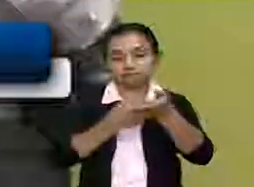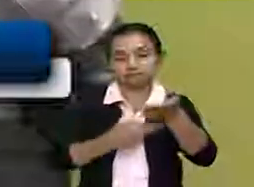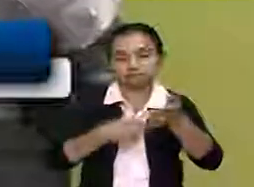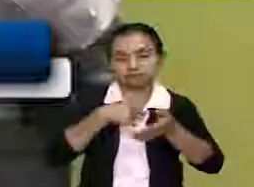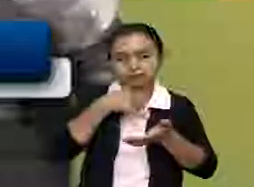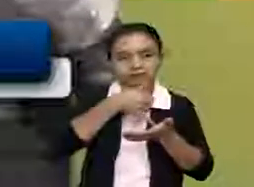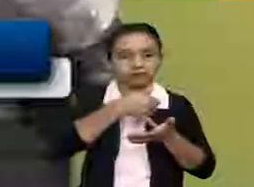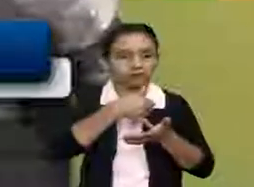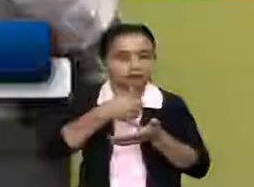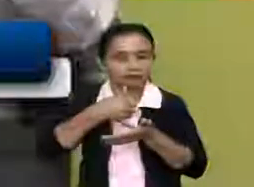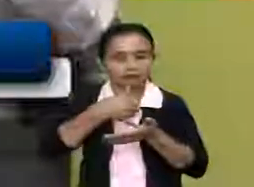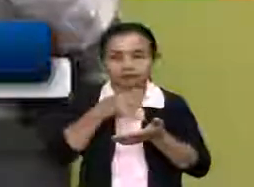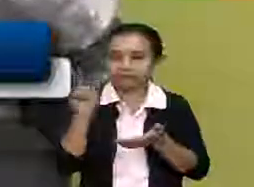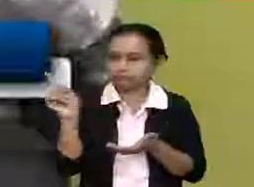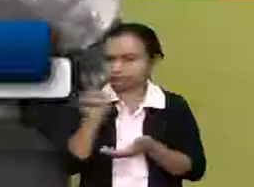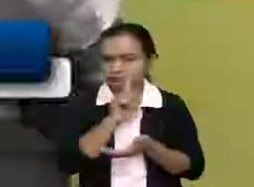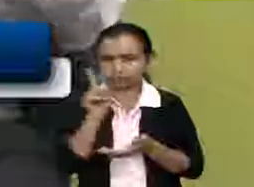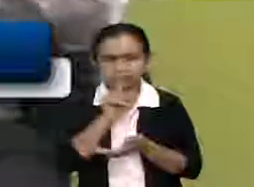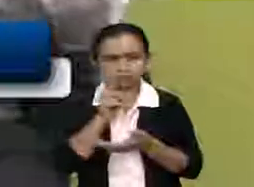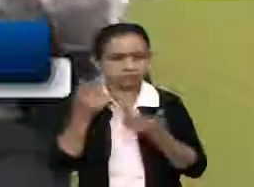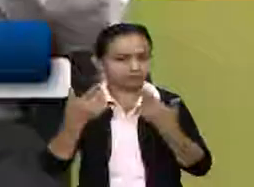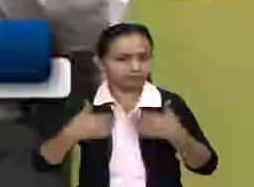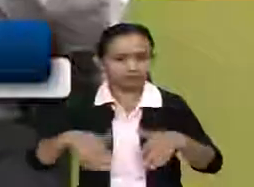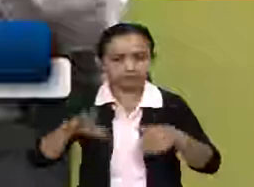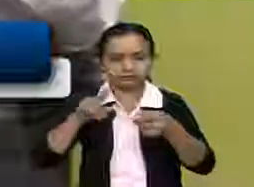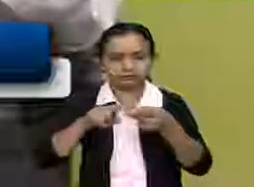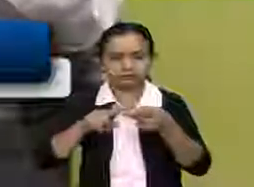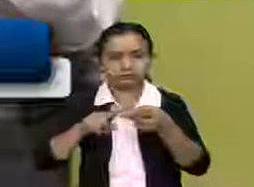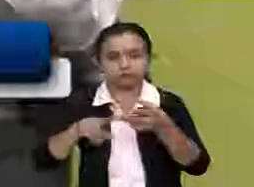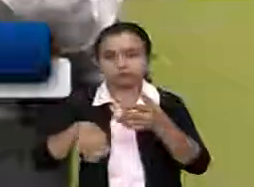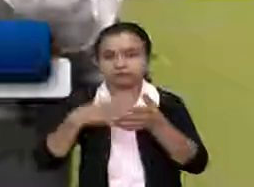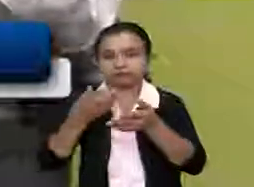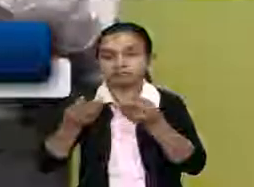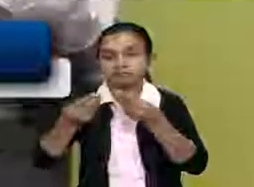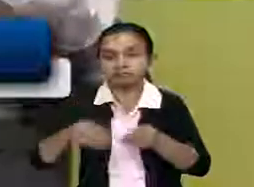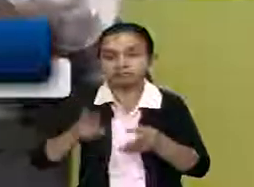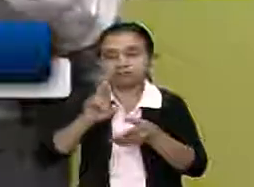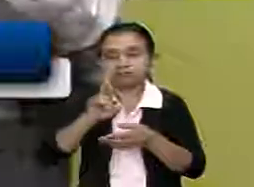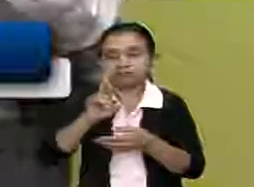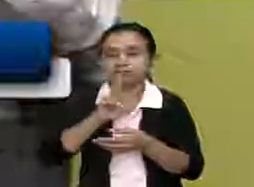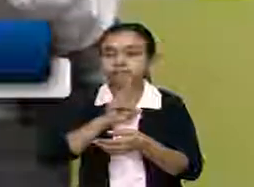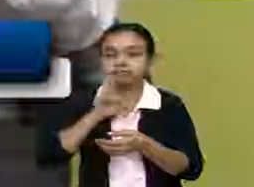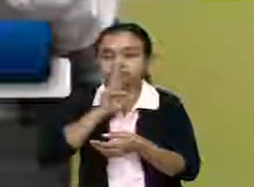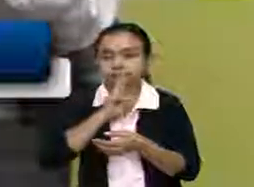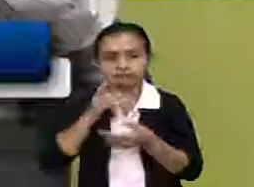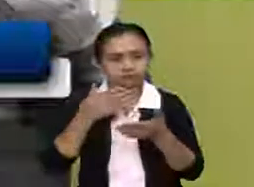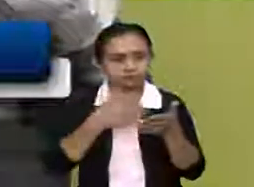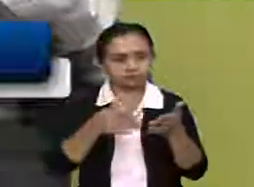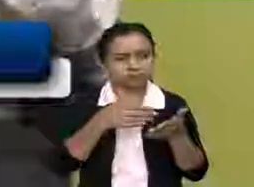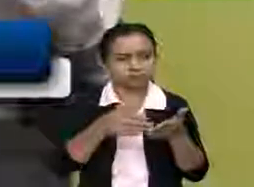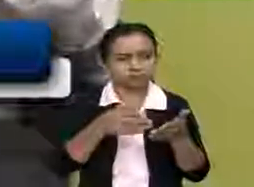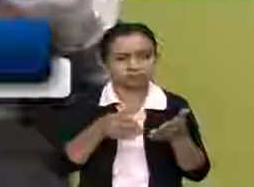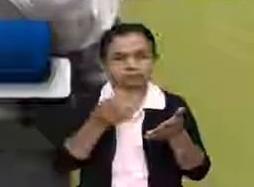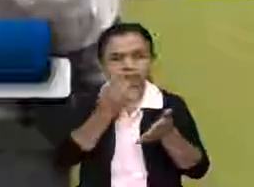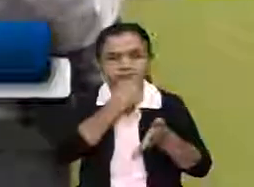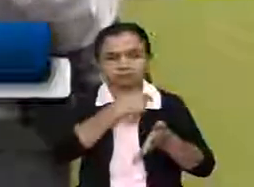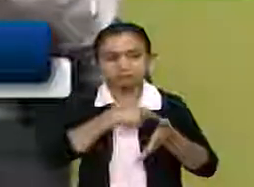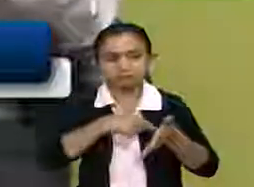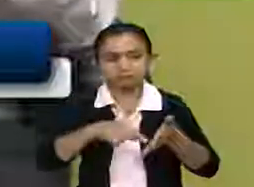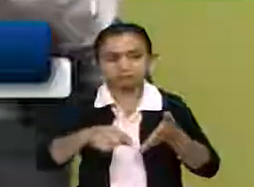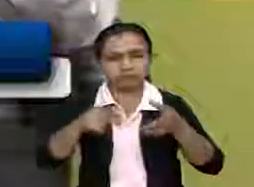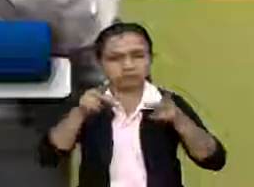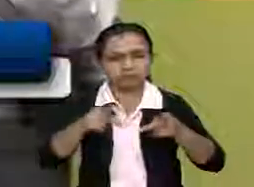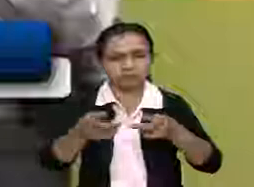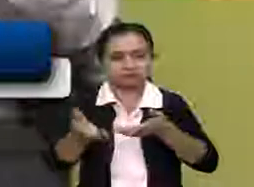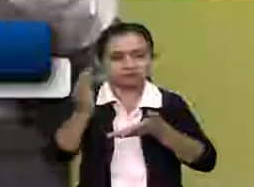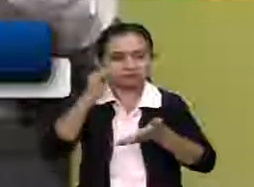no debilita para nada que si se dos se van a reponer los glóbulos rojos se reponen con facilidad en un par de semanas la persona vuelve